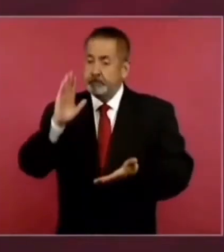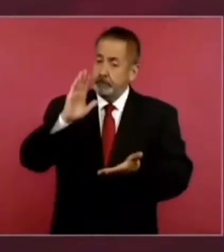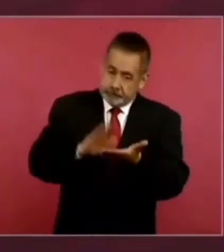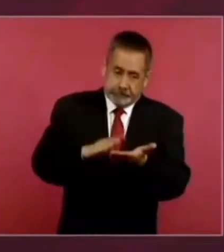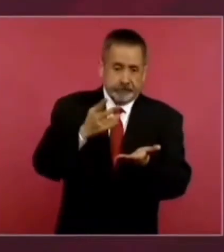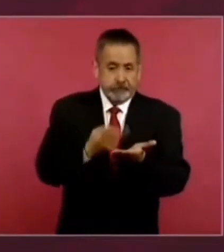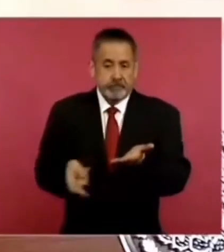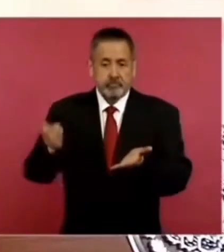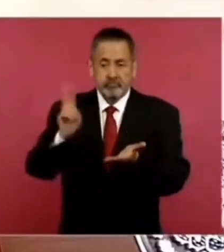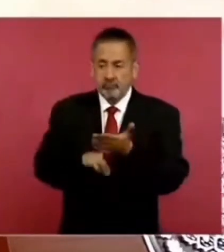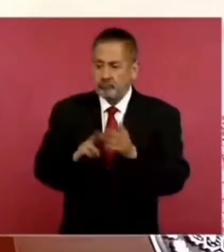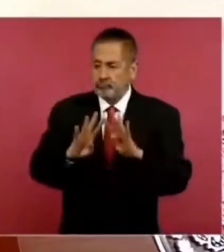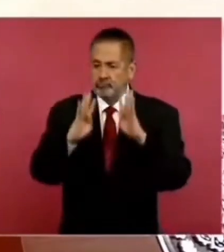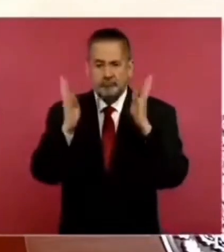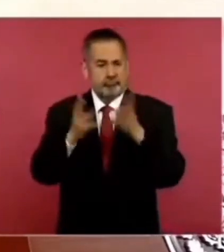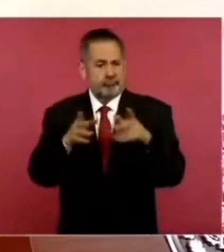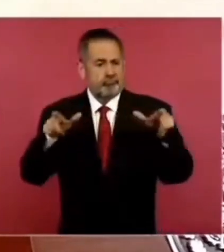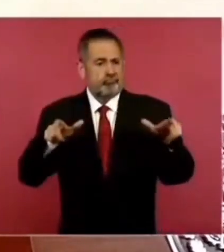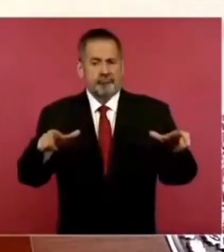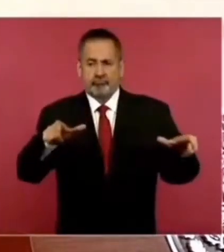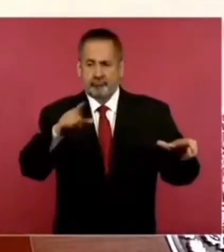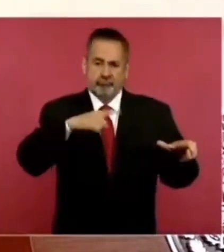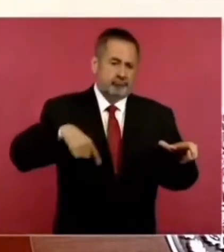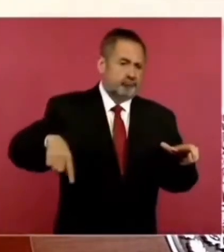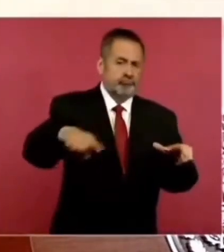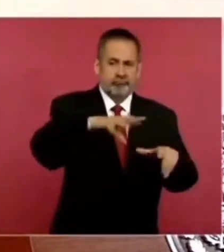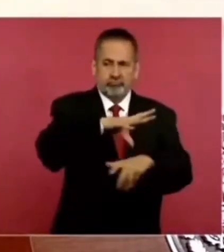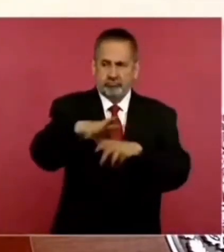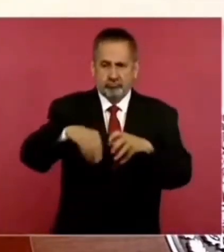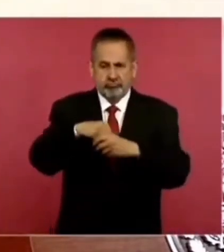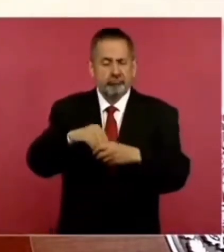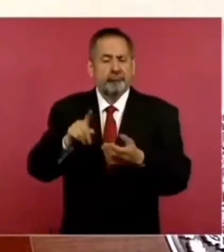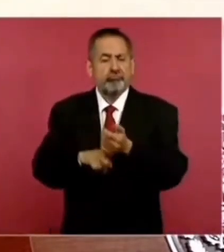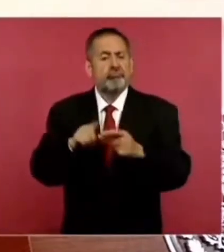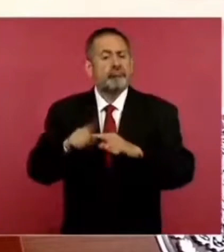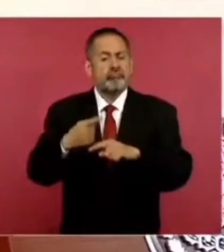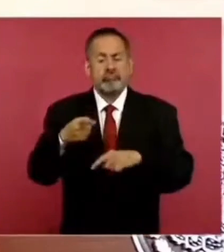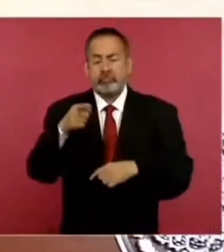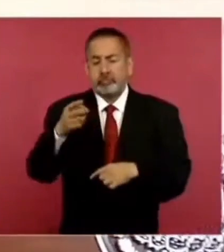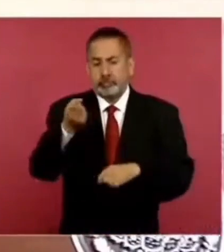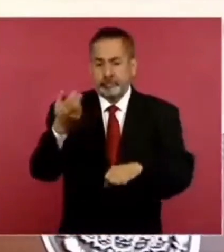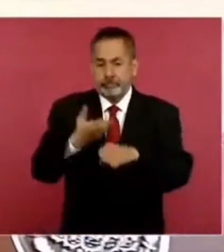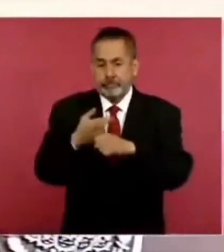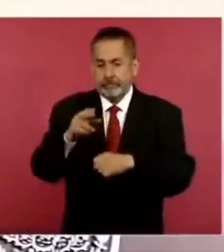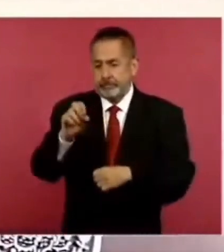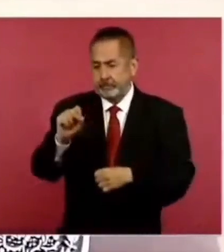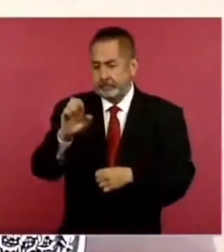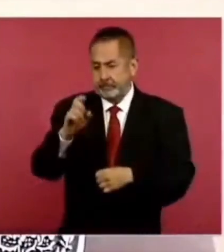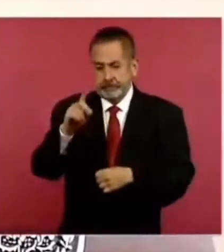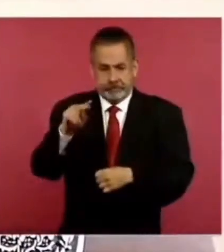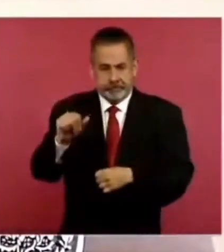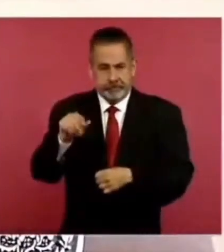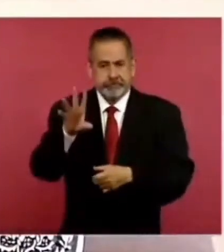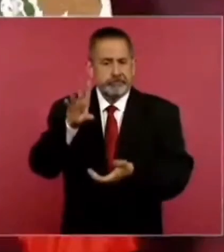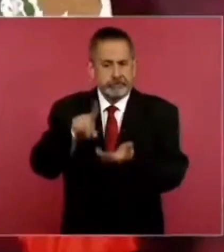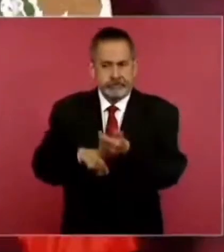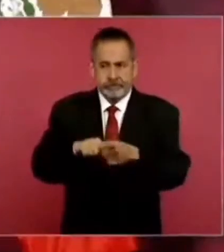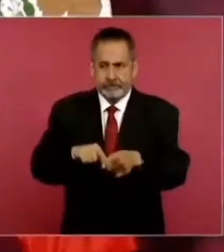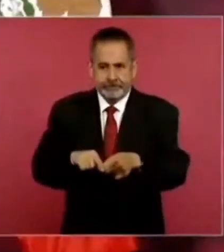misión se ha ampliado porque la Secretaría de la Defensa ha